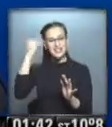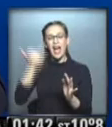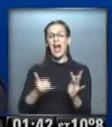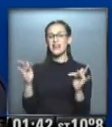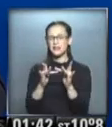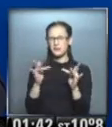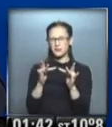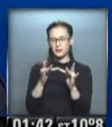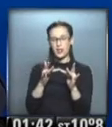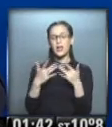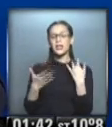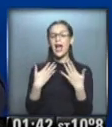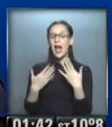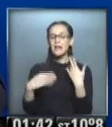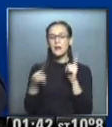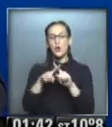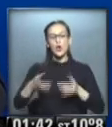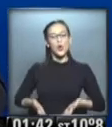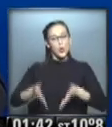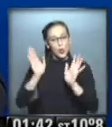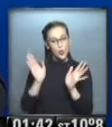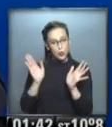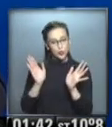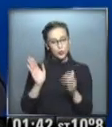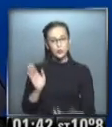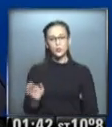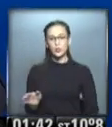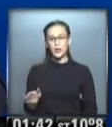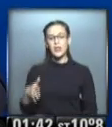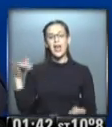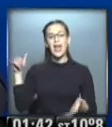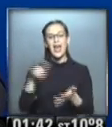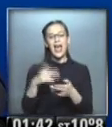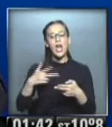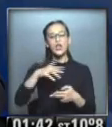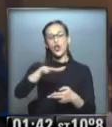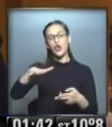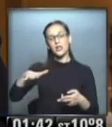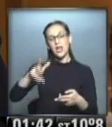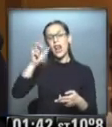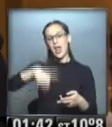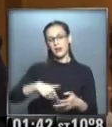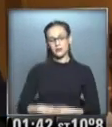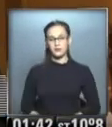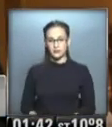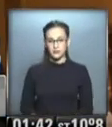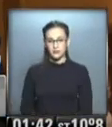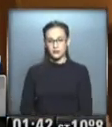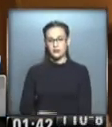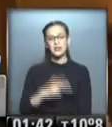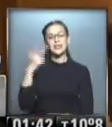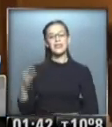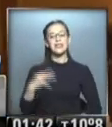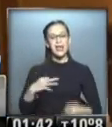hace referencia a las rutas locales de la aerolínea chilena LAN. 3 años y medio después de ese